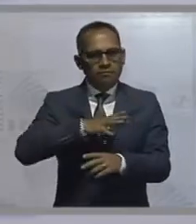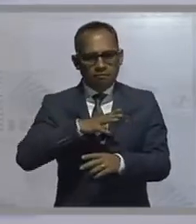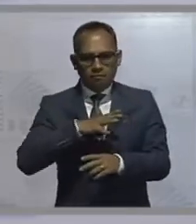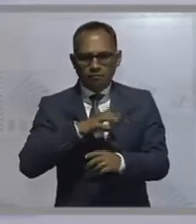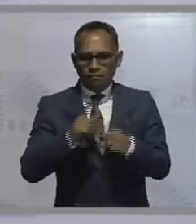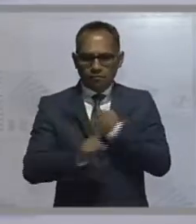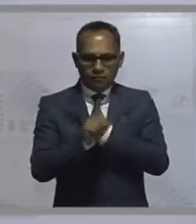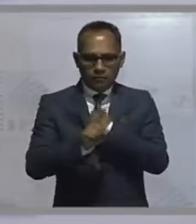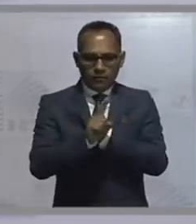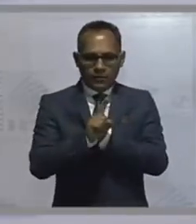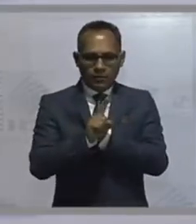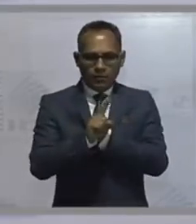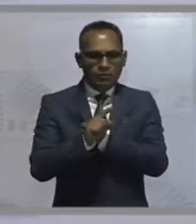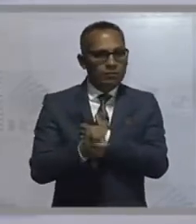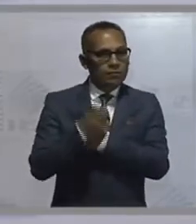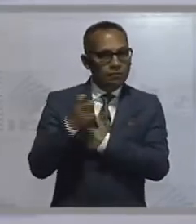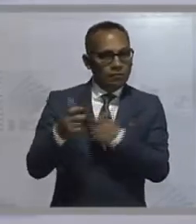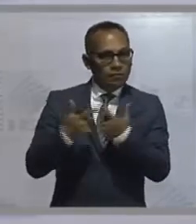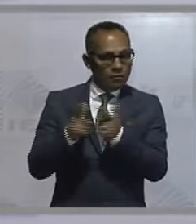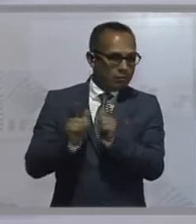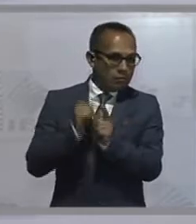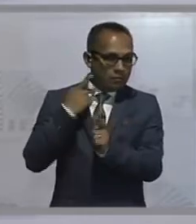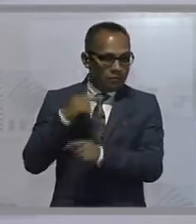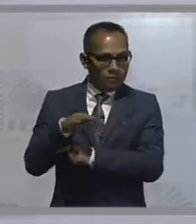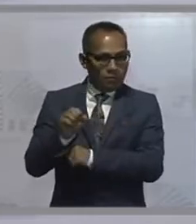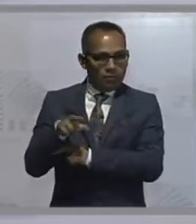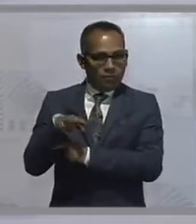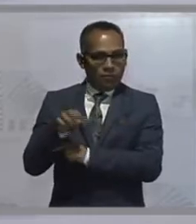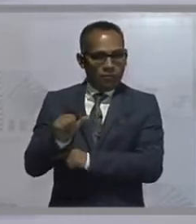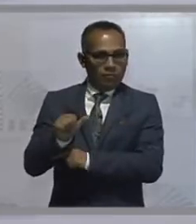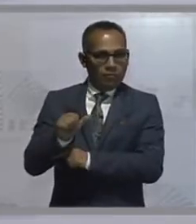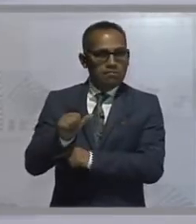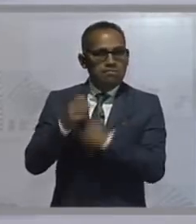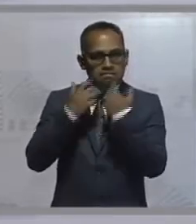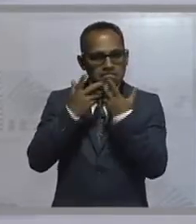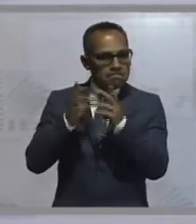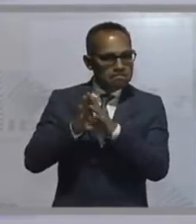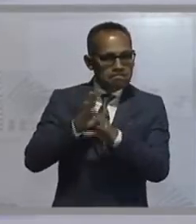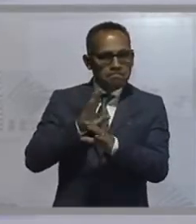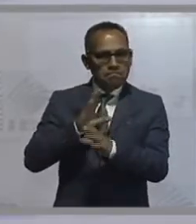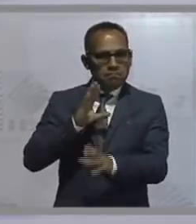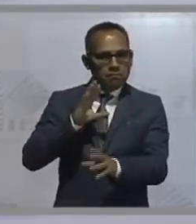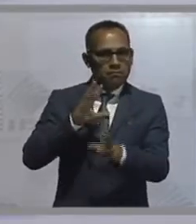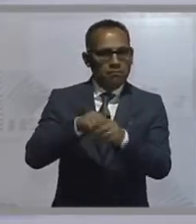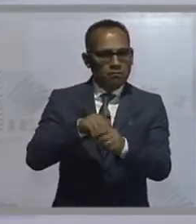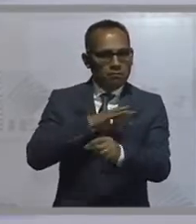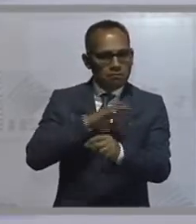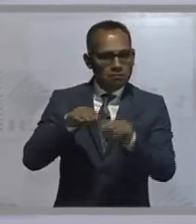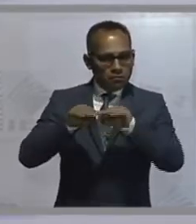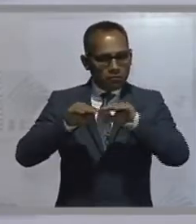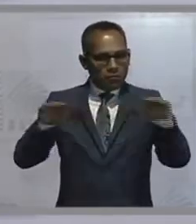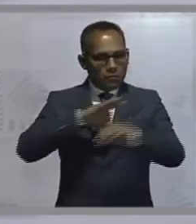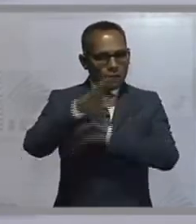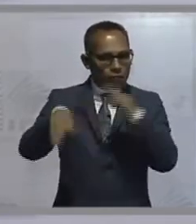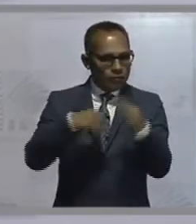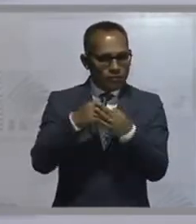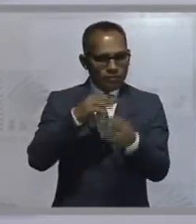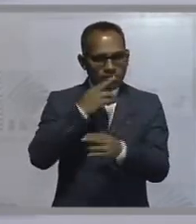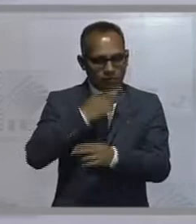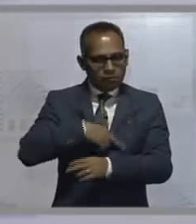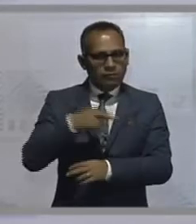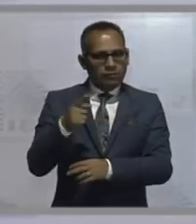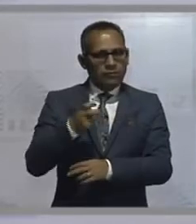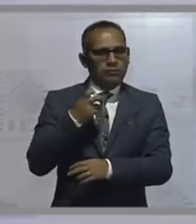un gobierno con justicia un gobierno con equidad un gobierno incluyente donde el estado sea